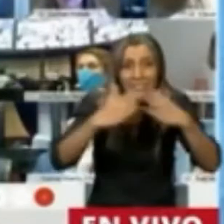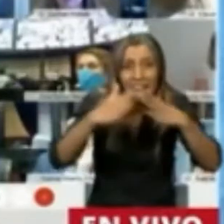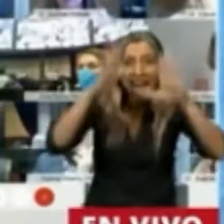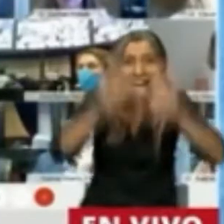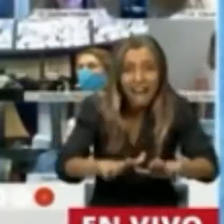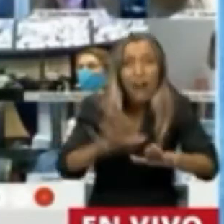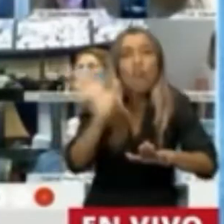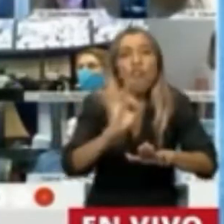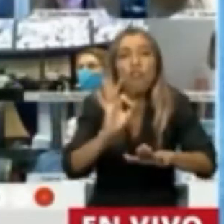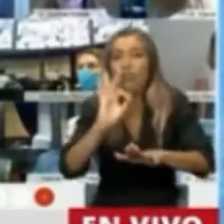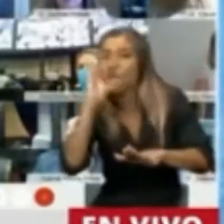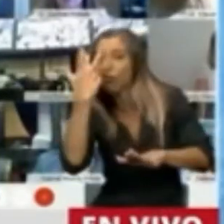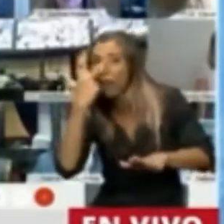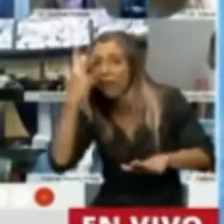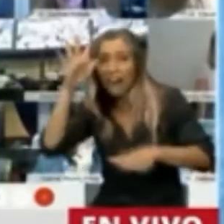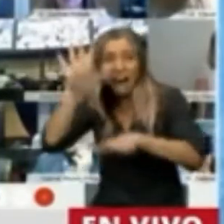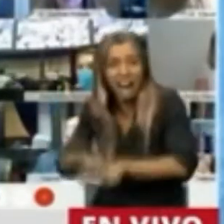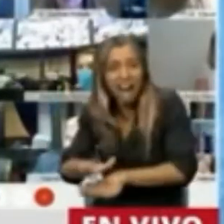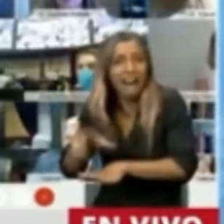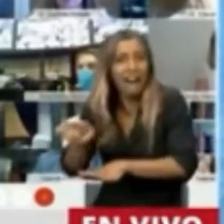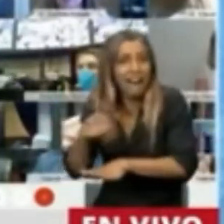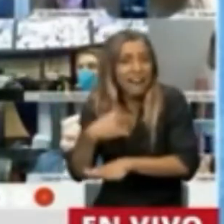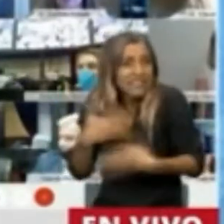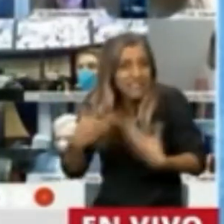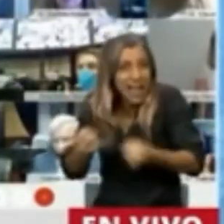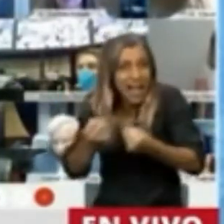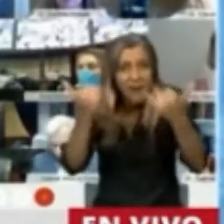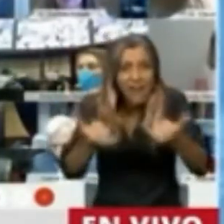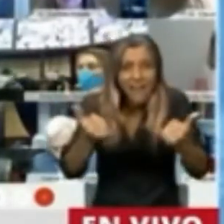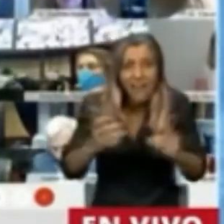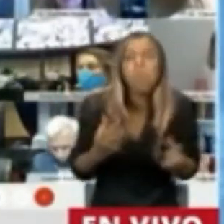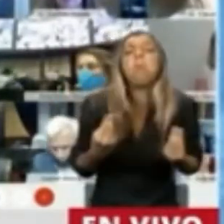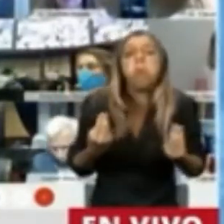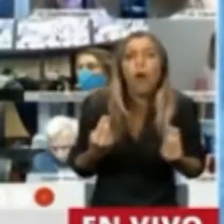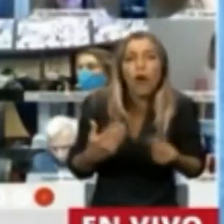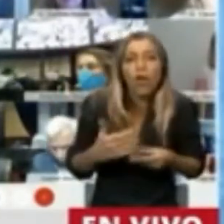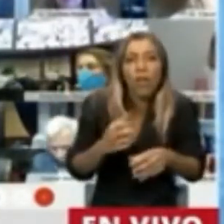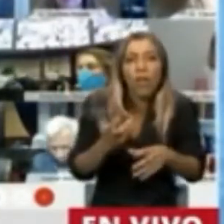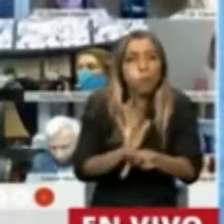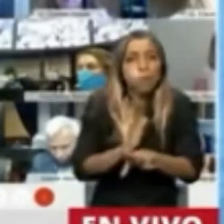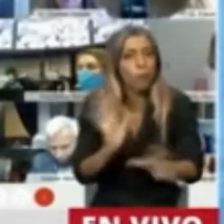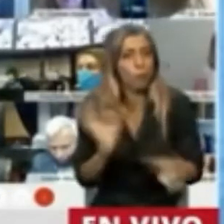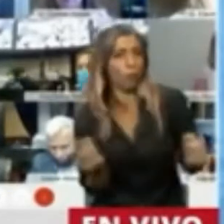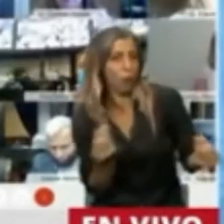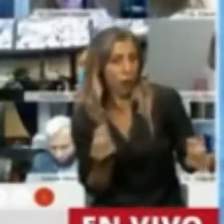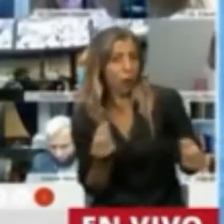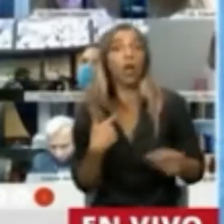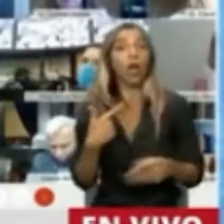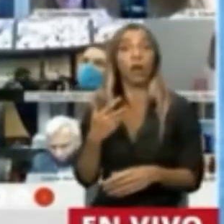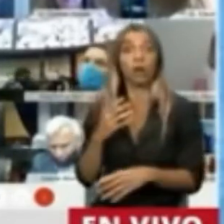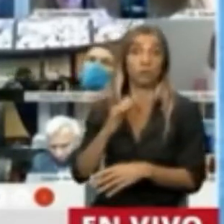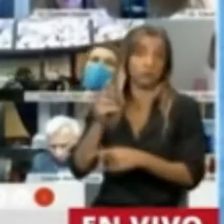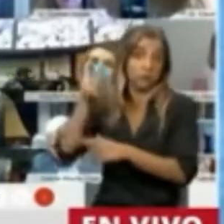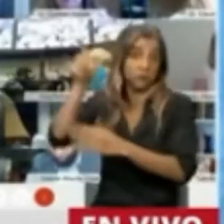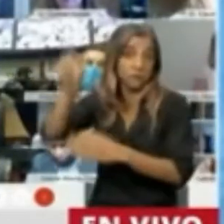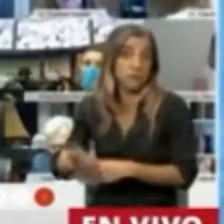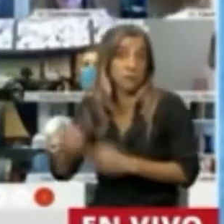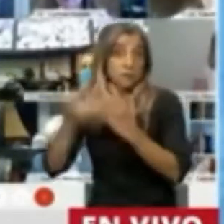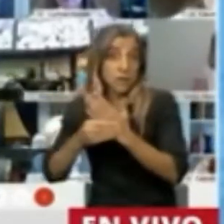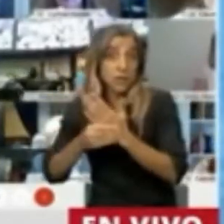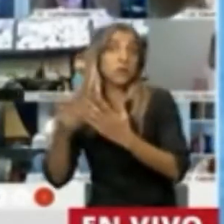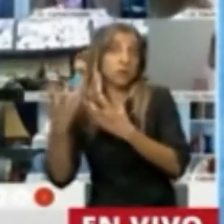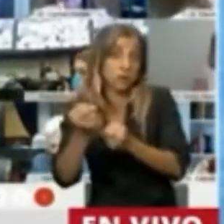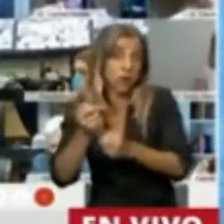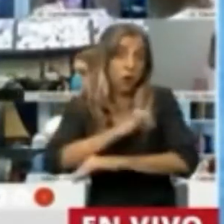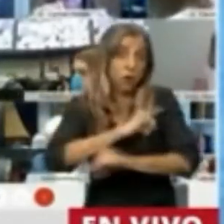estar confinados en hoteles estando sanos. Y lo ha dicho el ministro de Salud de la Nación, sin embargo, no pasó nada. Le pedimos un protocolo al ministerio